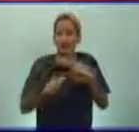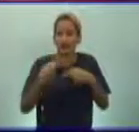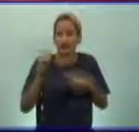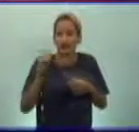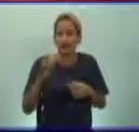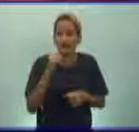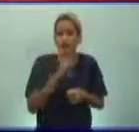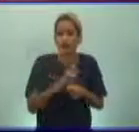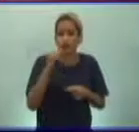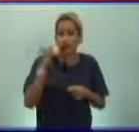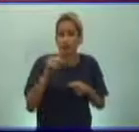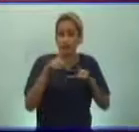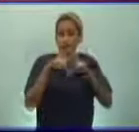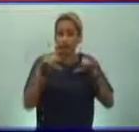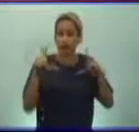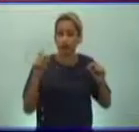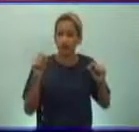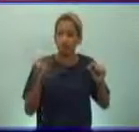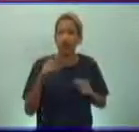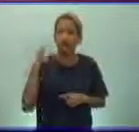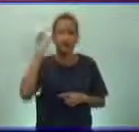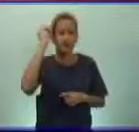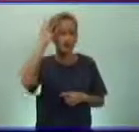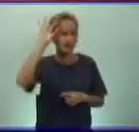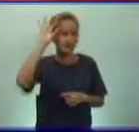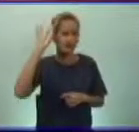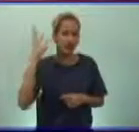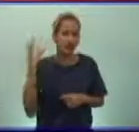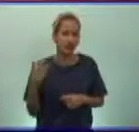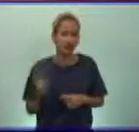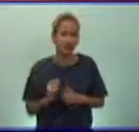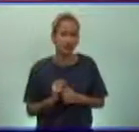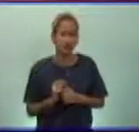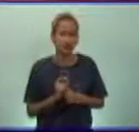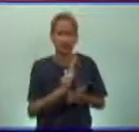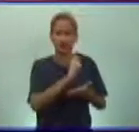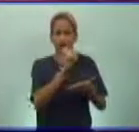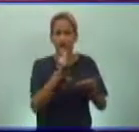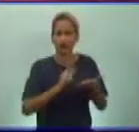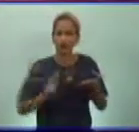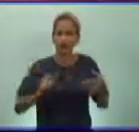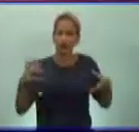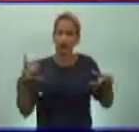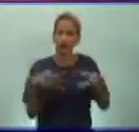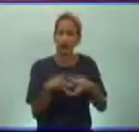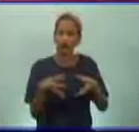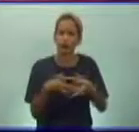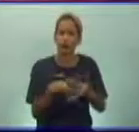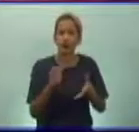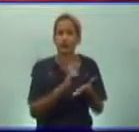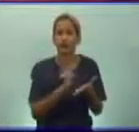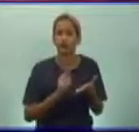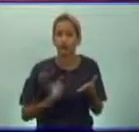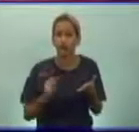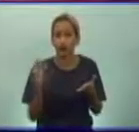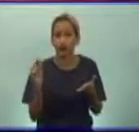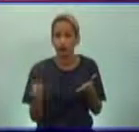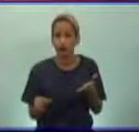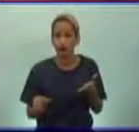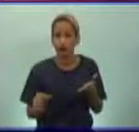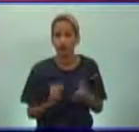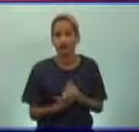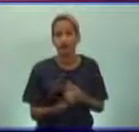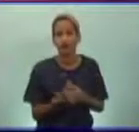Celia, ensayo para una biografía, escrito por un colectivo de autores y colaboradores de la Oficina